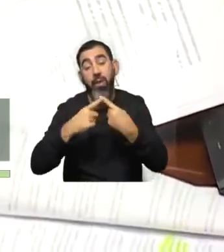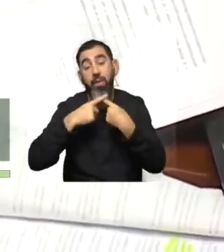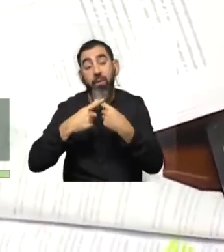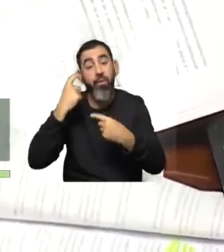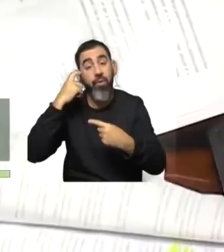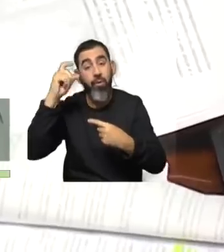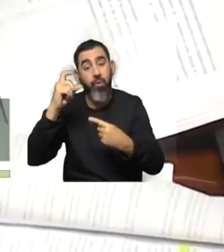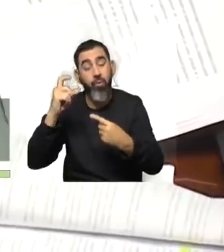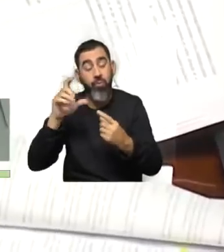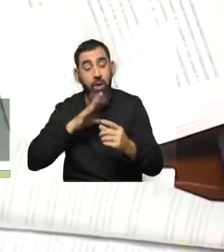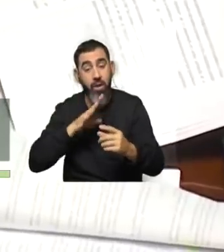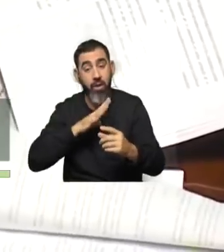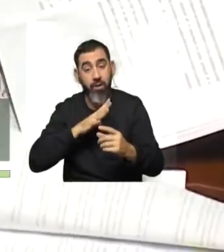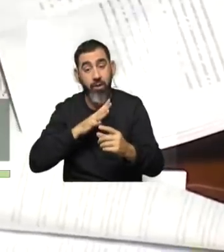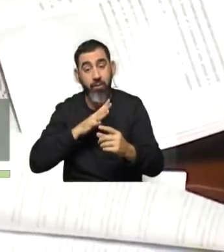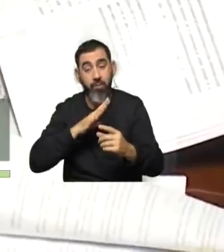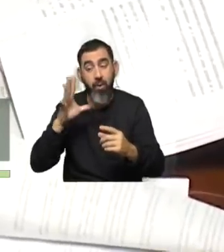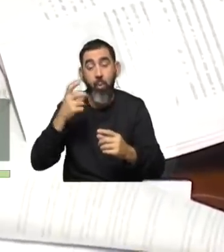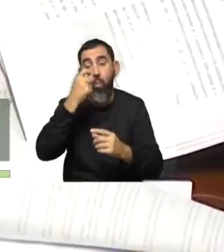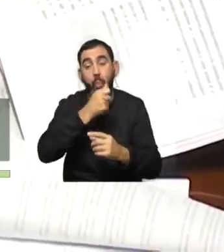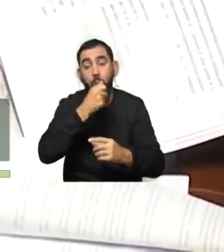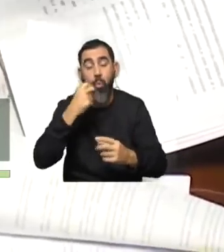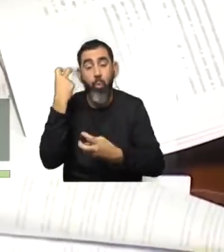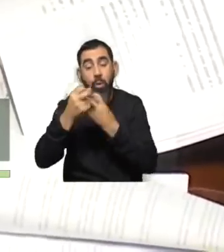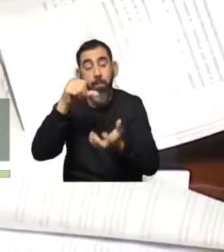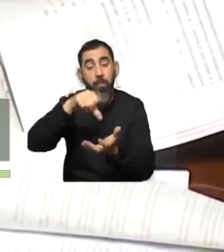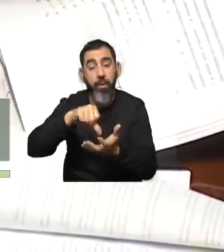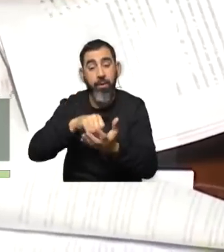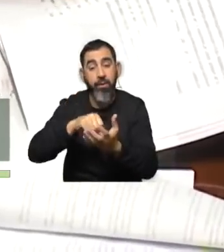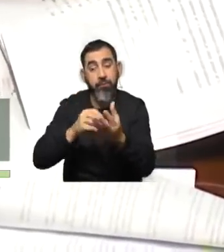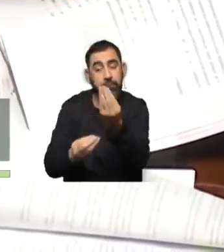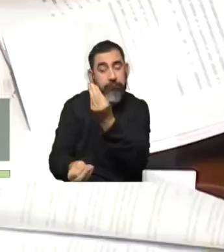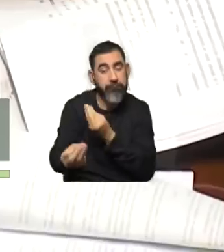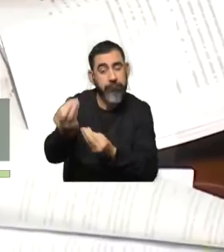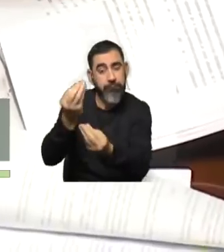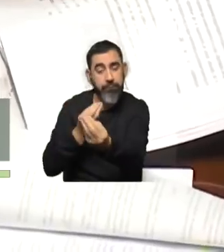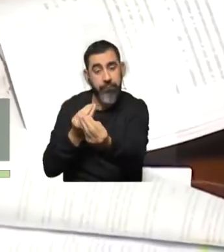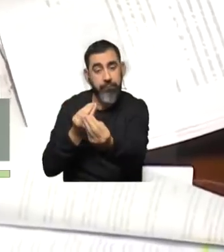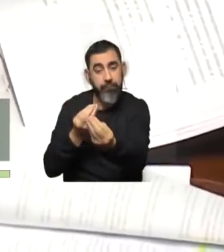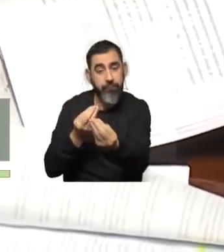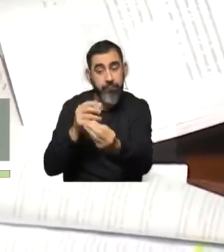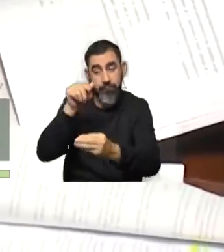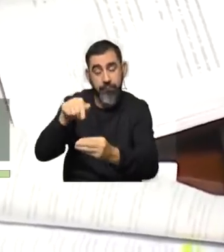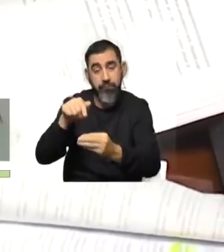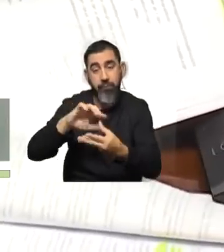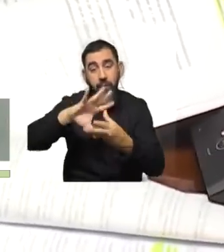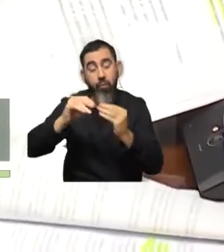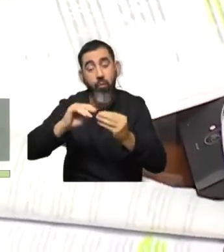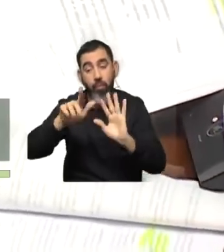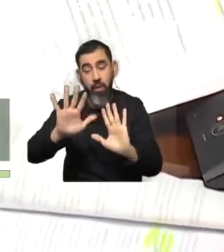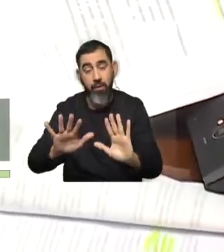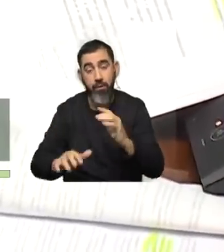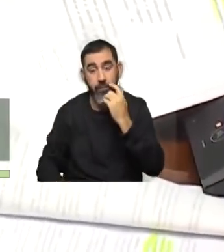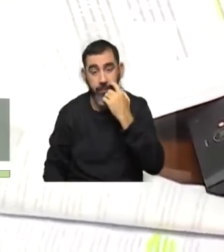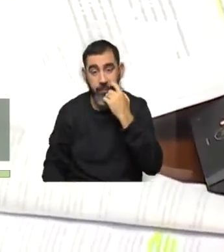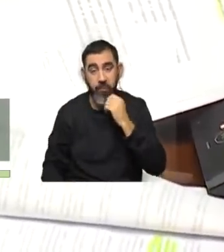ideas apasionado que tenemos que tener para encontrar las soluciones para el país se sustituye por este tipo de mecanismo,